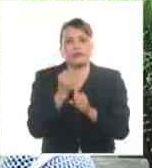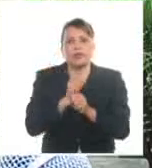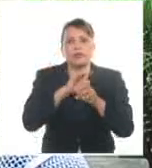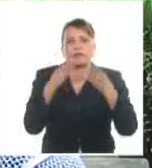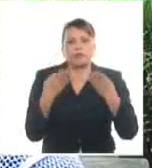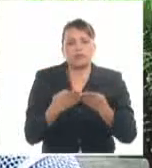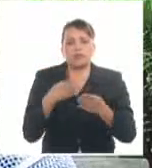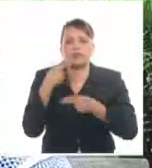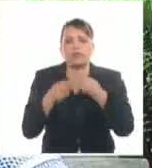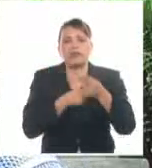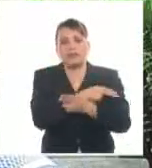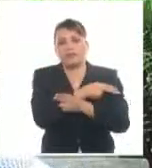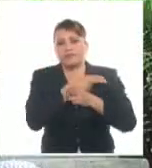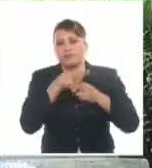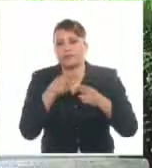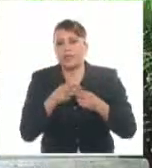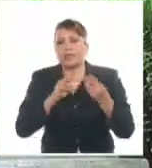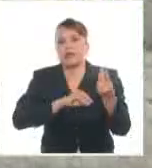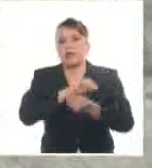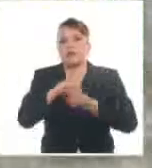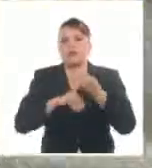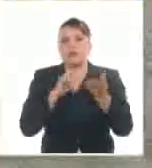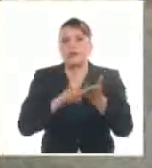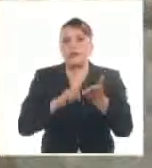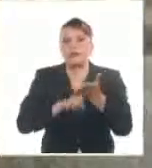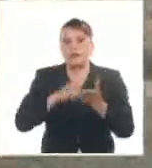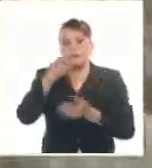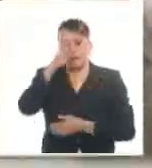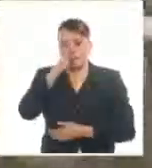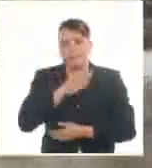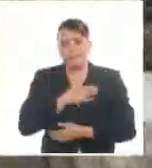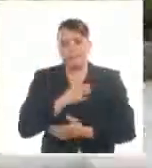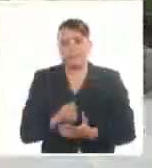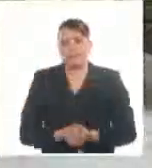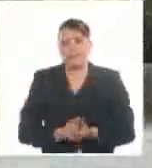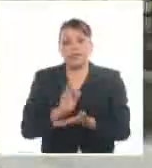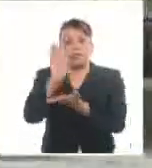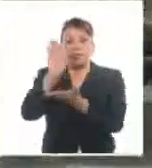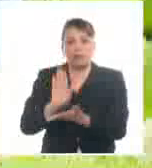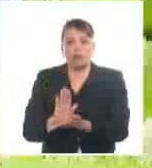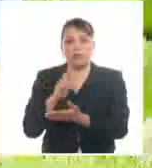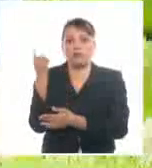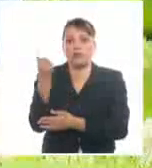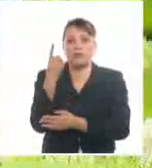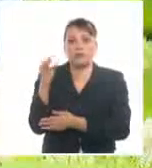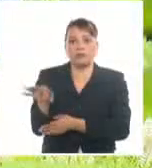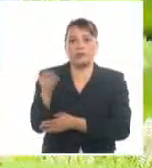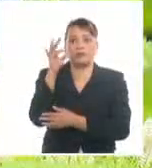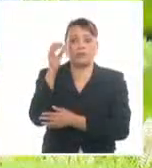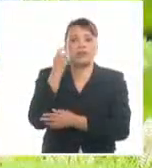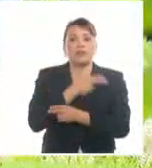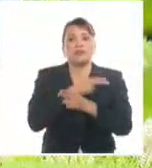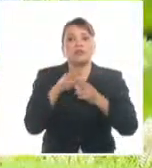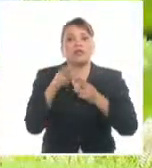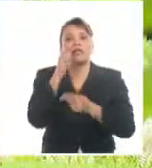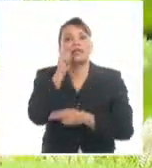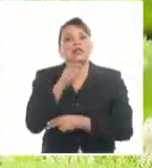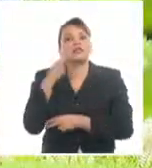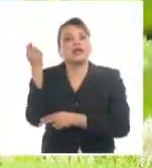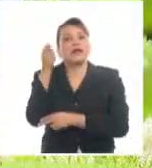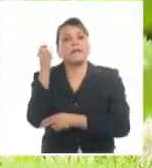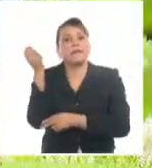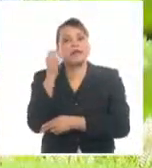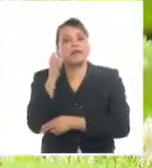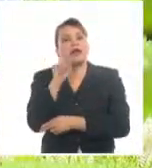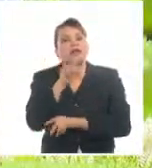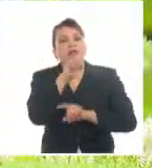accionar convertirse en el padre de la patria. En el Monumento Nacional erigido a la memoria y legado de Céspedes devienen